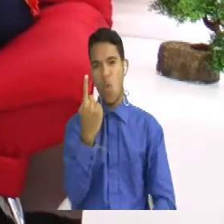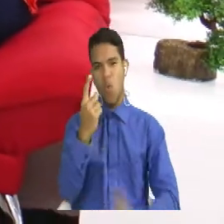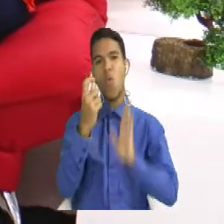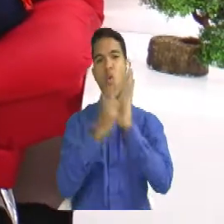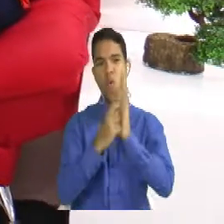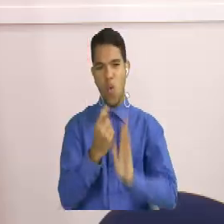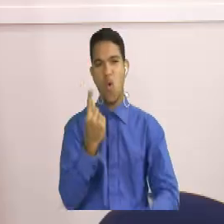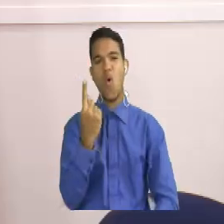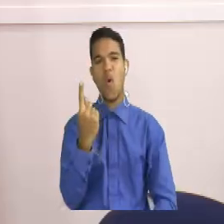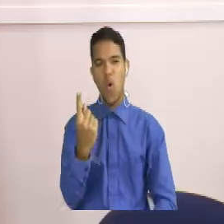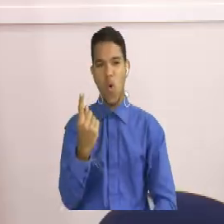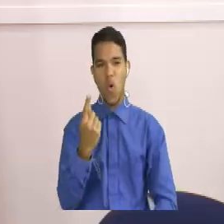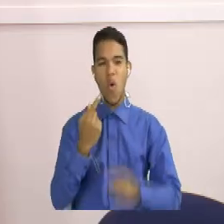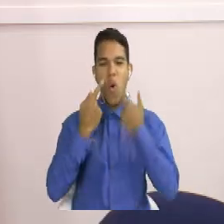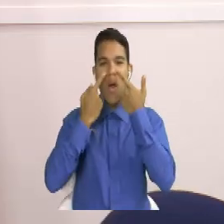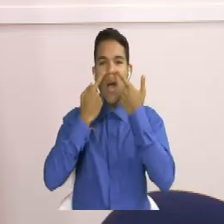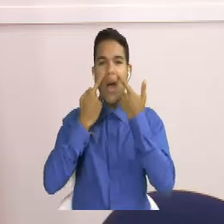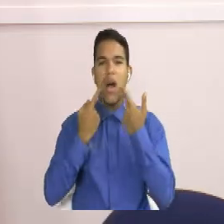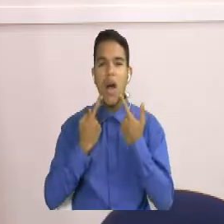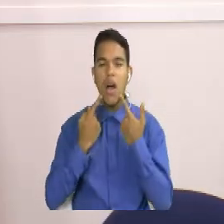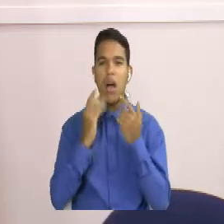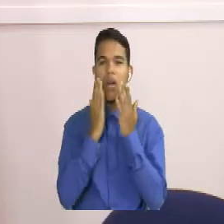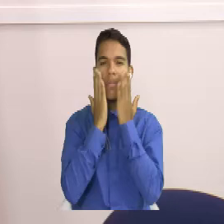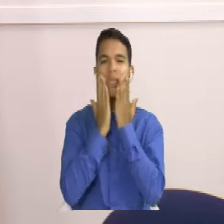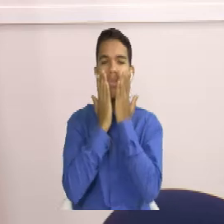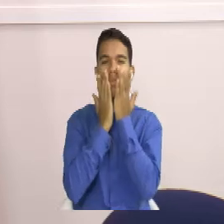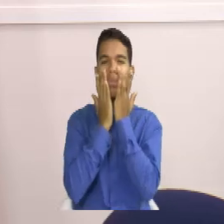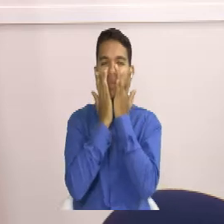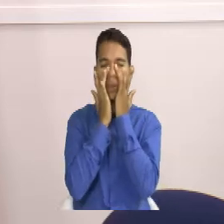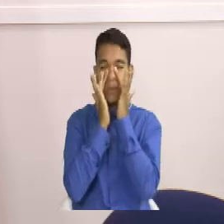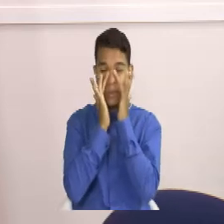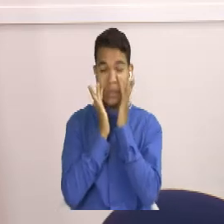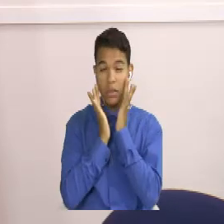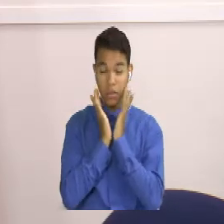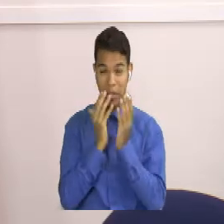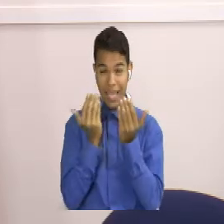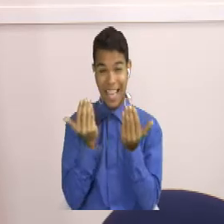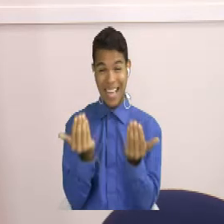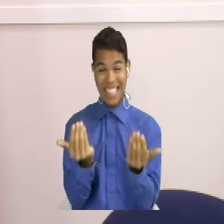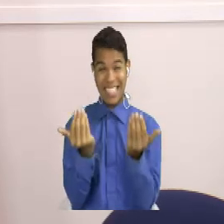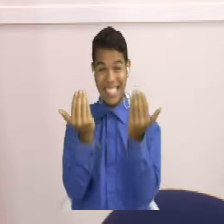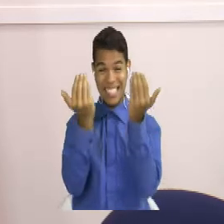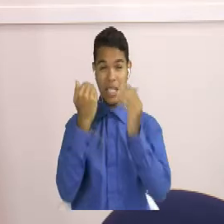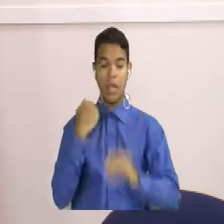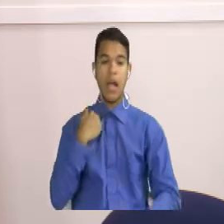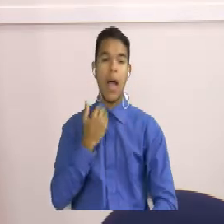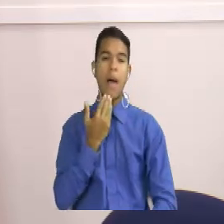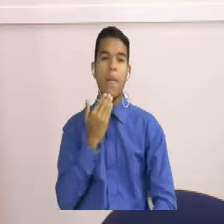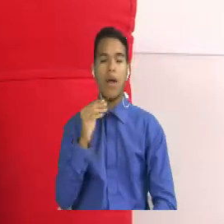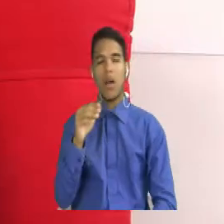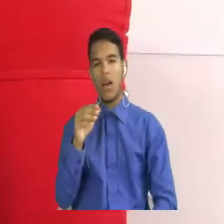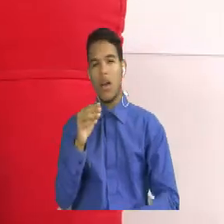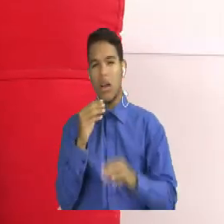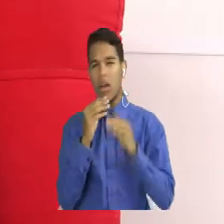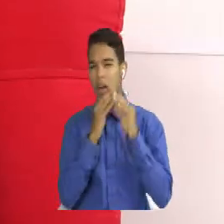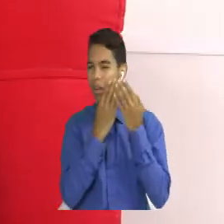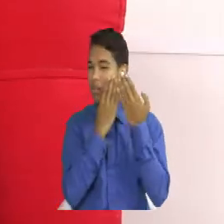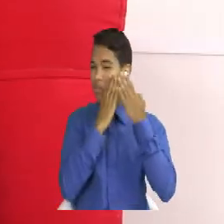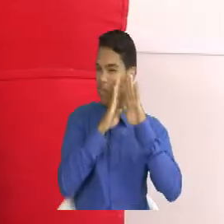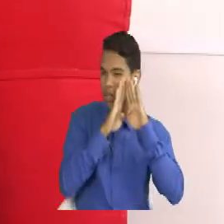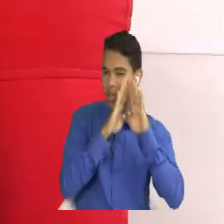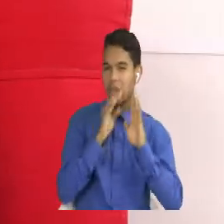asadón de palo. No me he realizado sino una, pero a mí me sirvió muchísimo porque me minimiza poros. Las